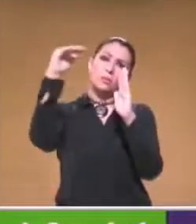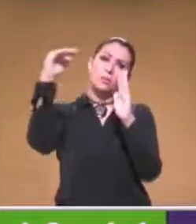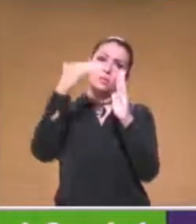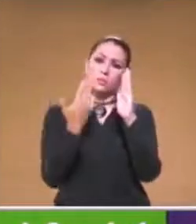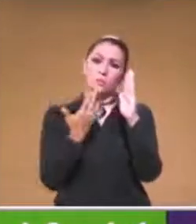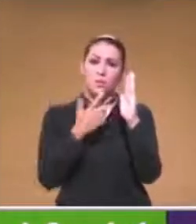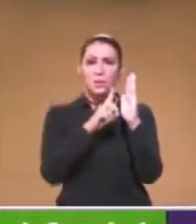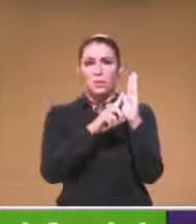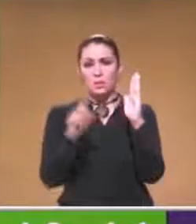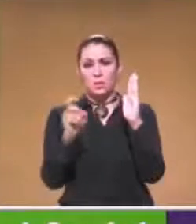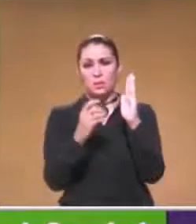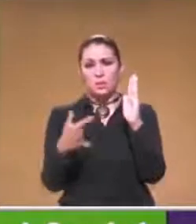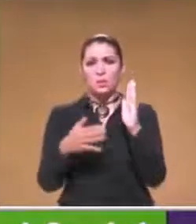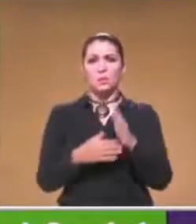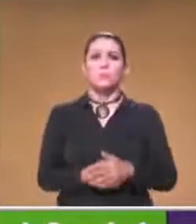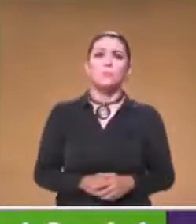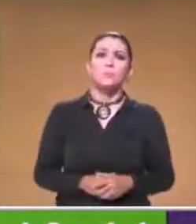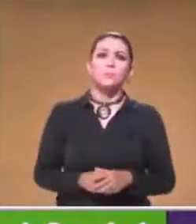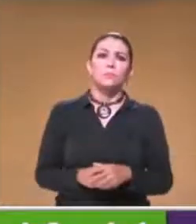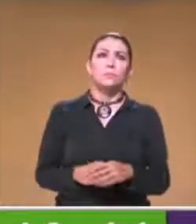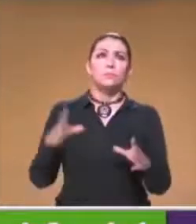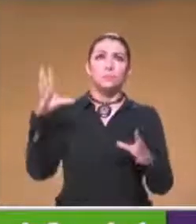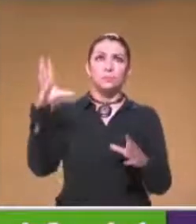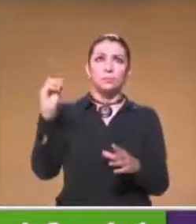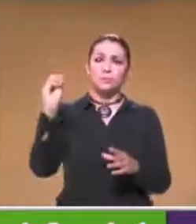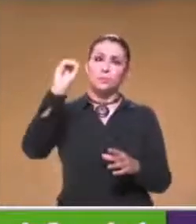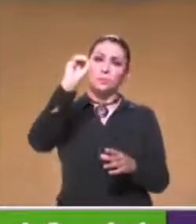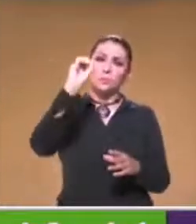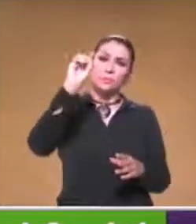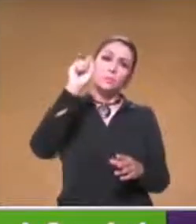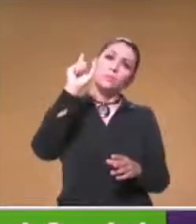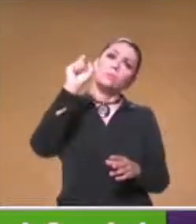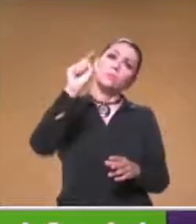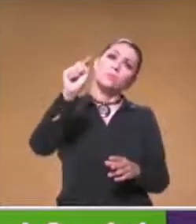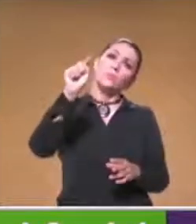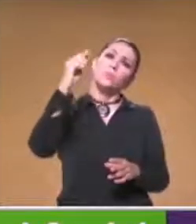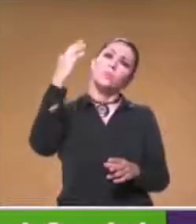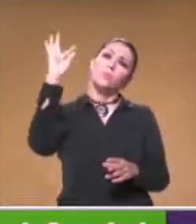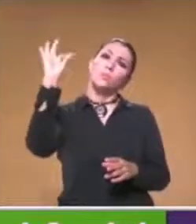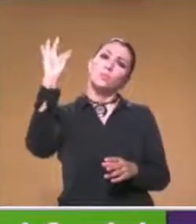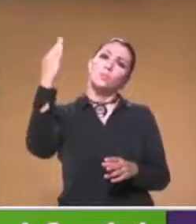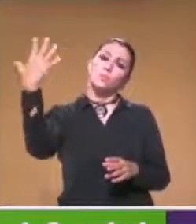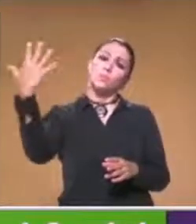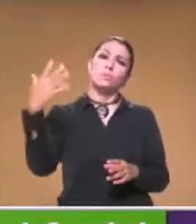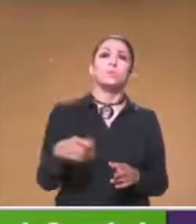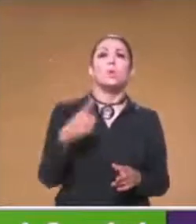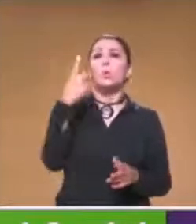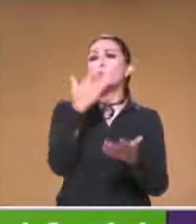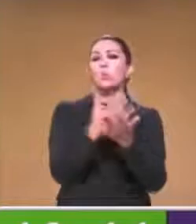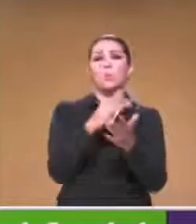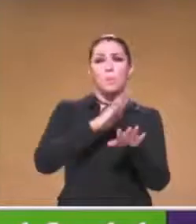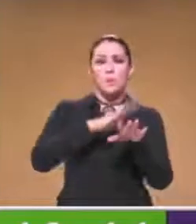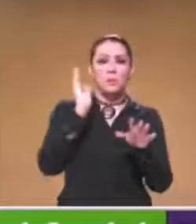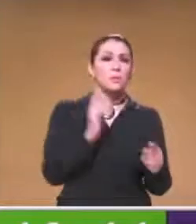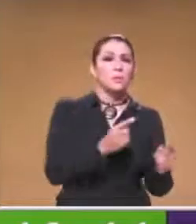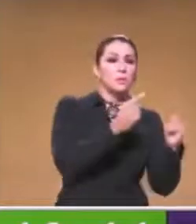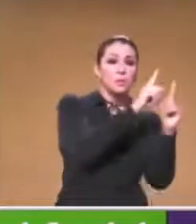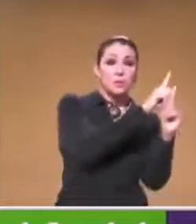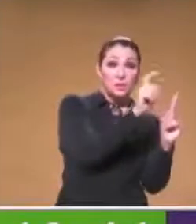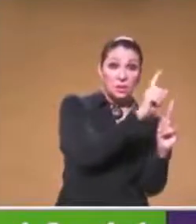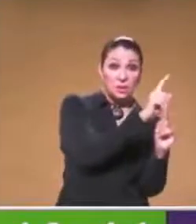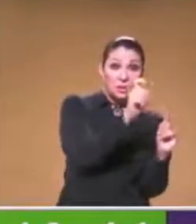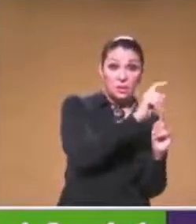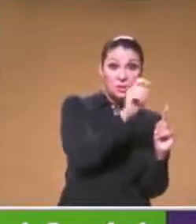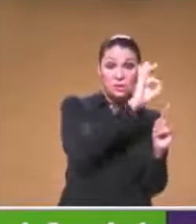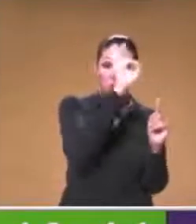agrego otro 0. Y eso nos quedaría como 0.45. Y un ejemplo más, el 100%. El